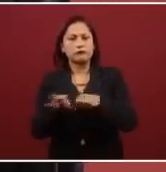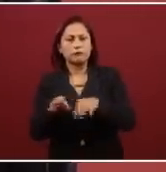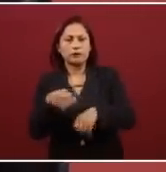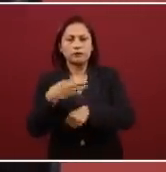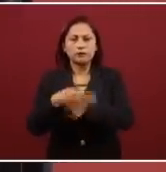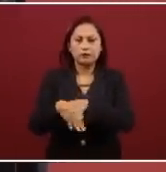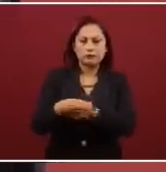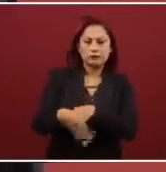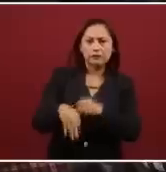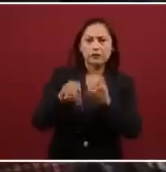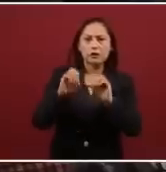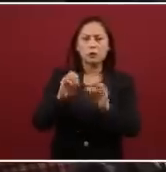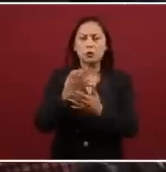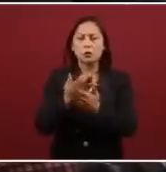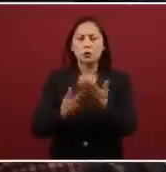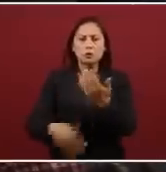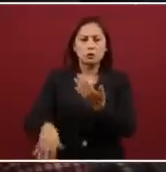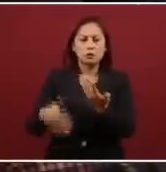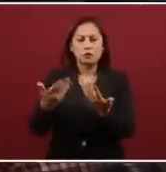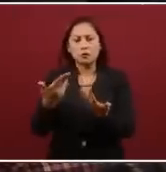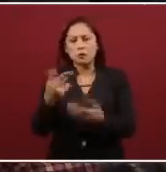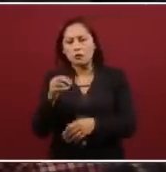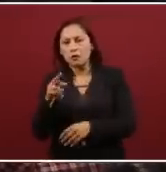honorarios, sino que